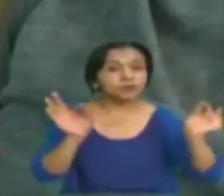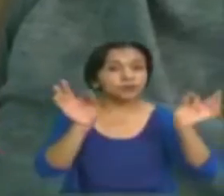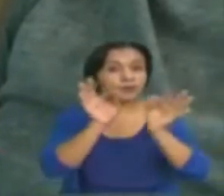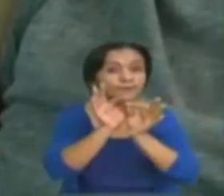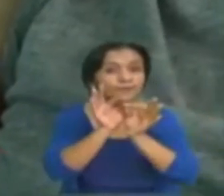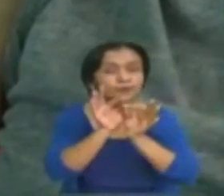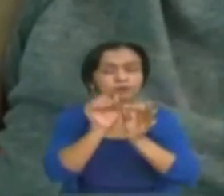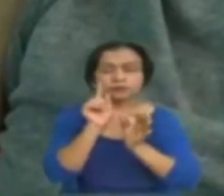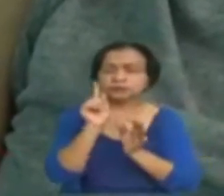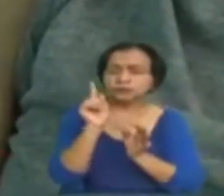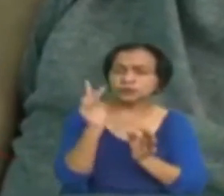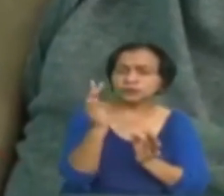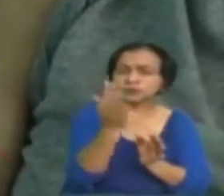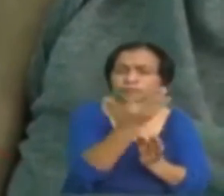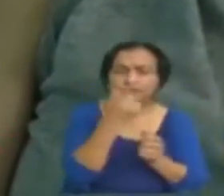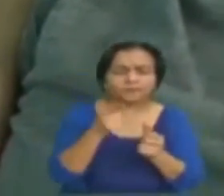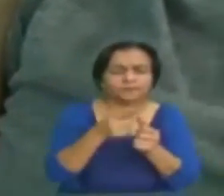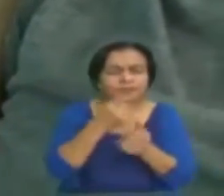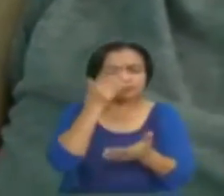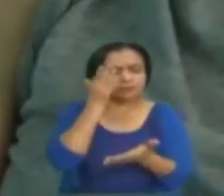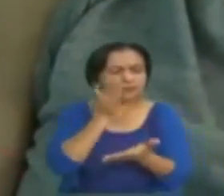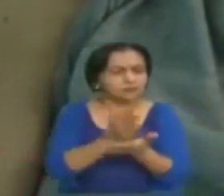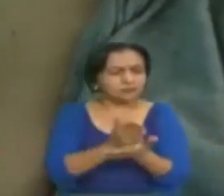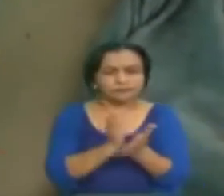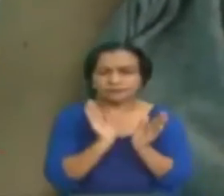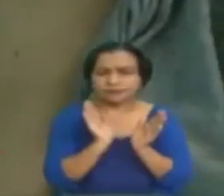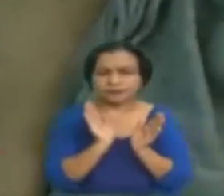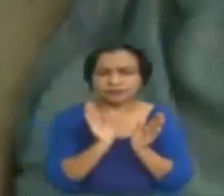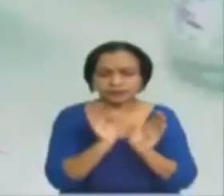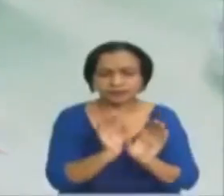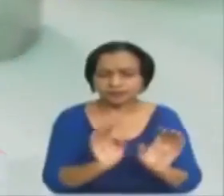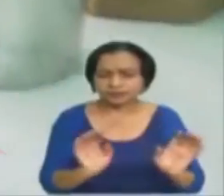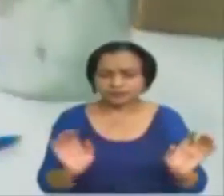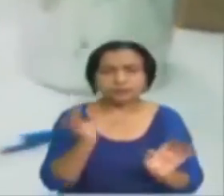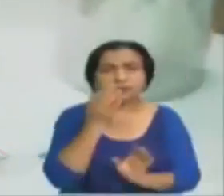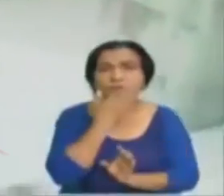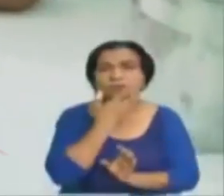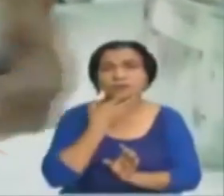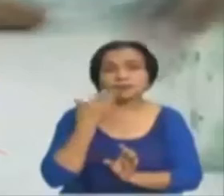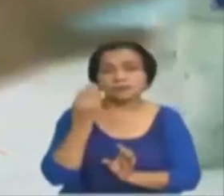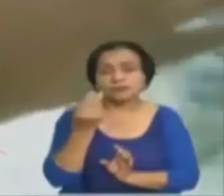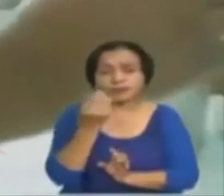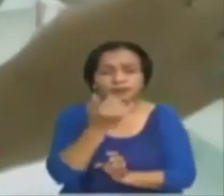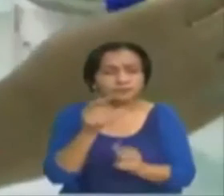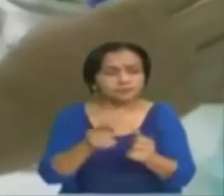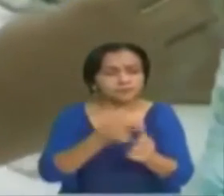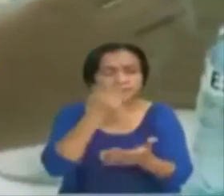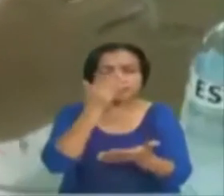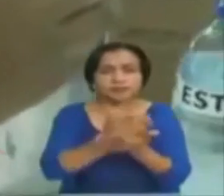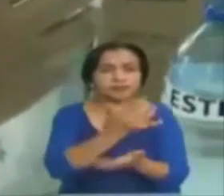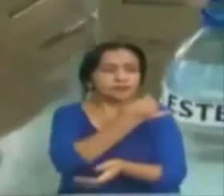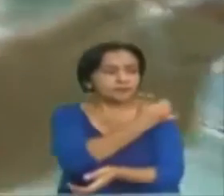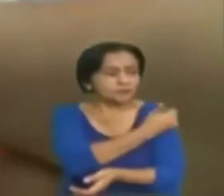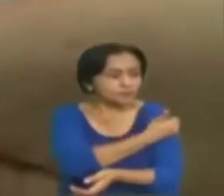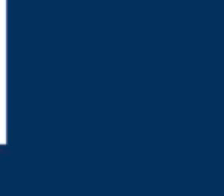protectora, voluntaria, para protegernos contra el COVID-19, Hospital Berta Calderón